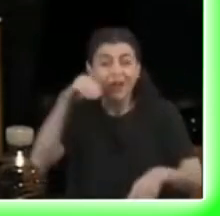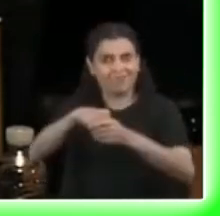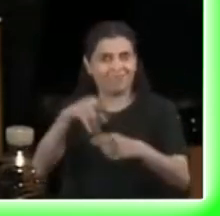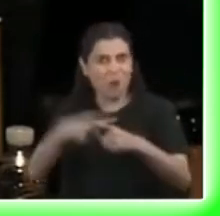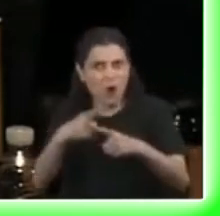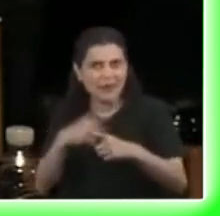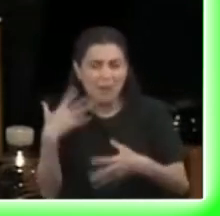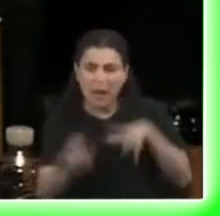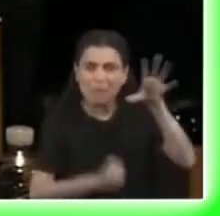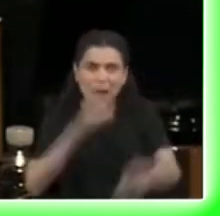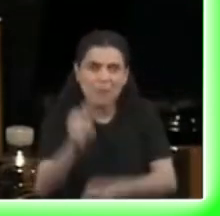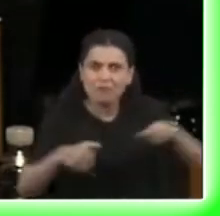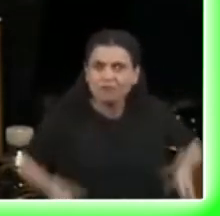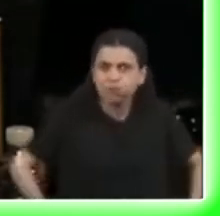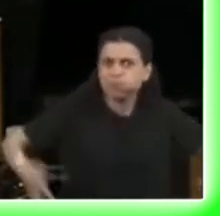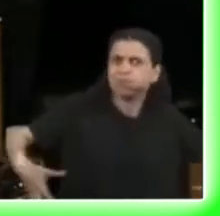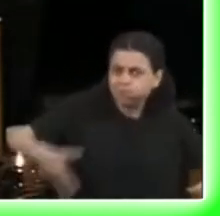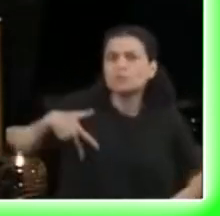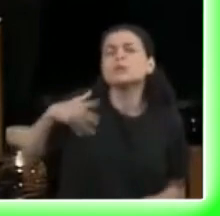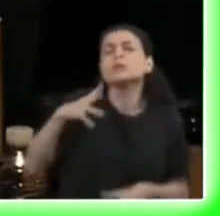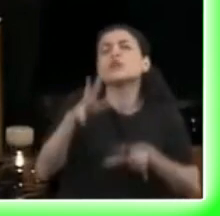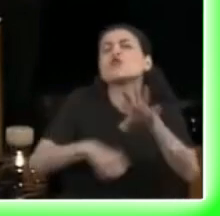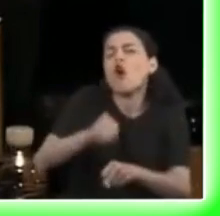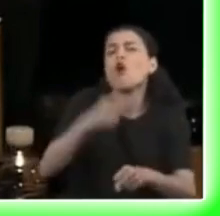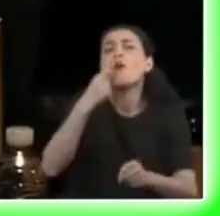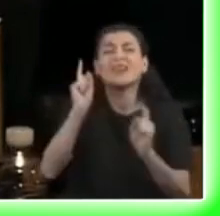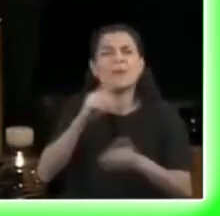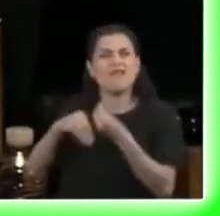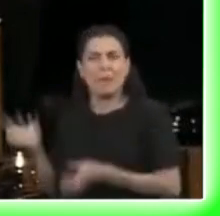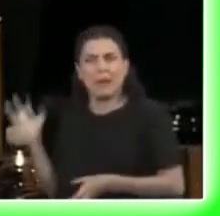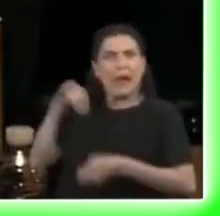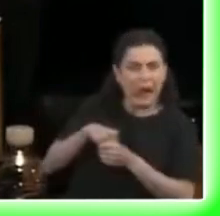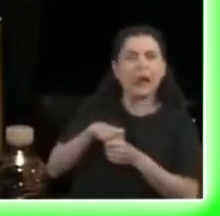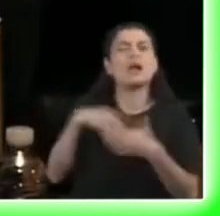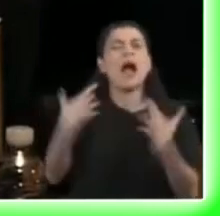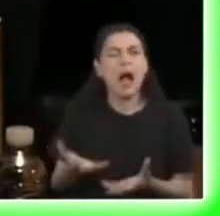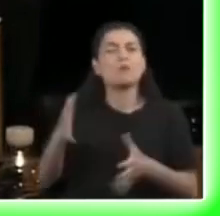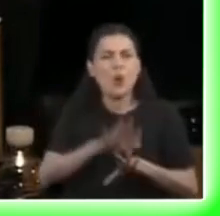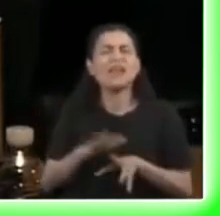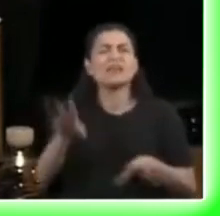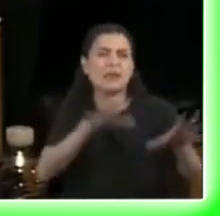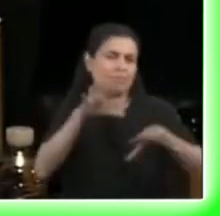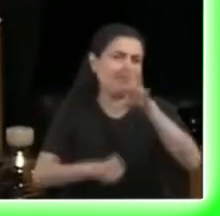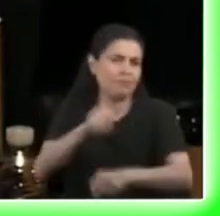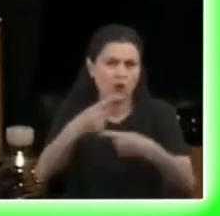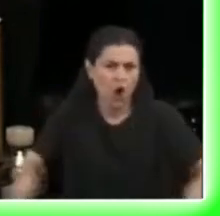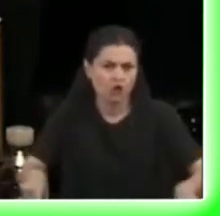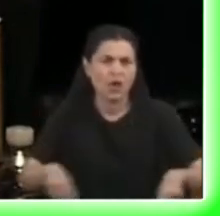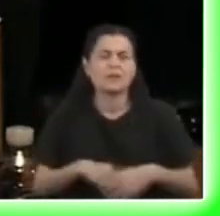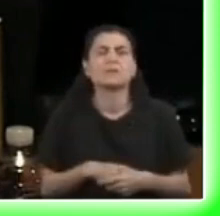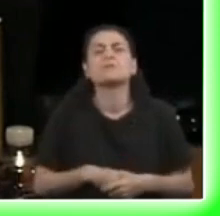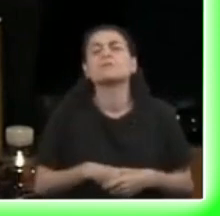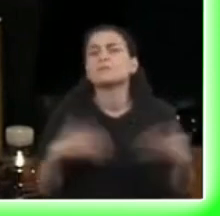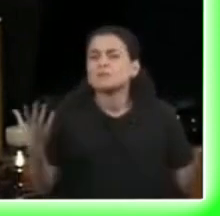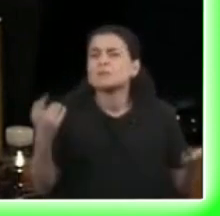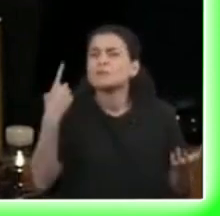enquistar a su familia en el Estado como si fuera un título nobiliario, el Estado como un botín de guerra. Es curioso,